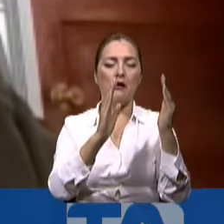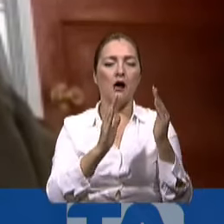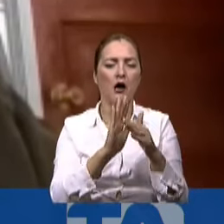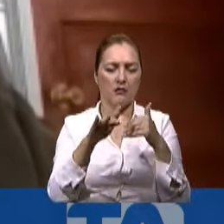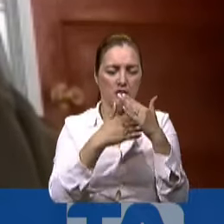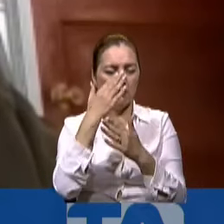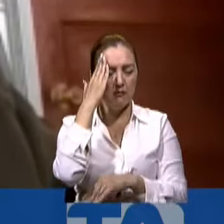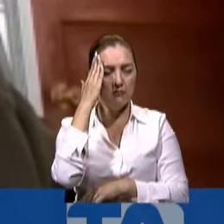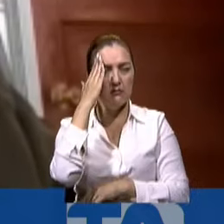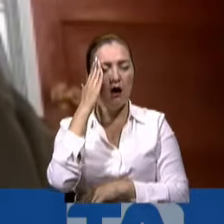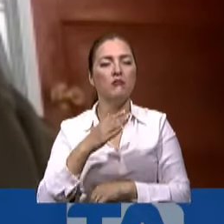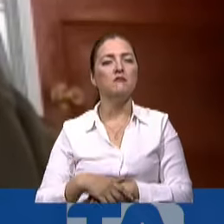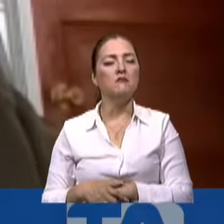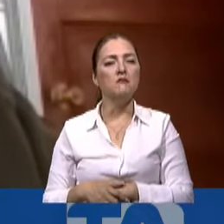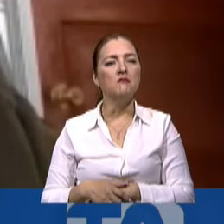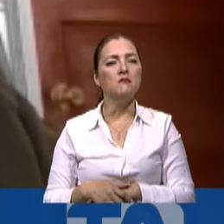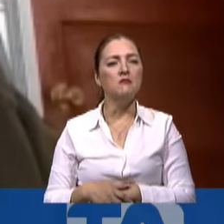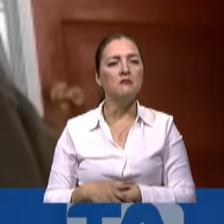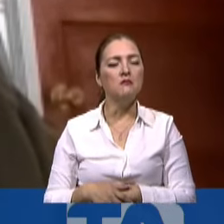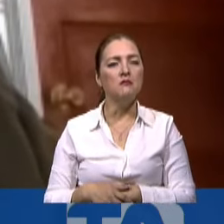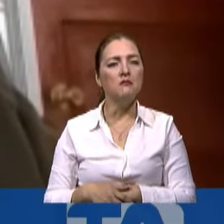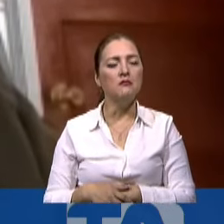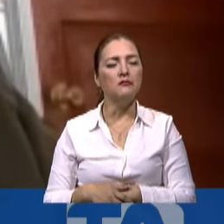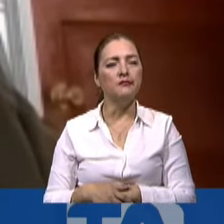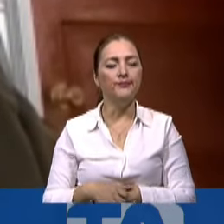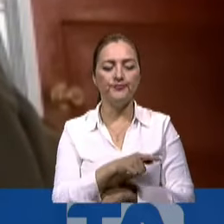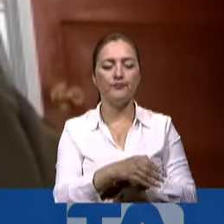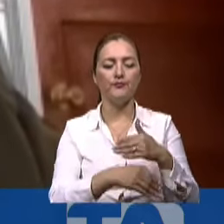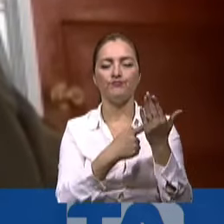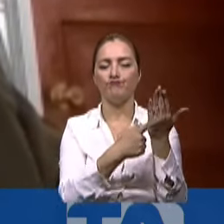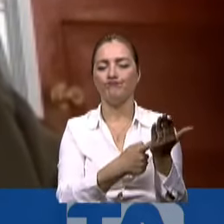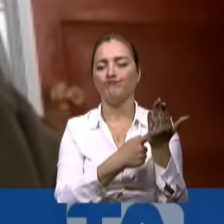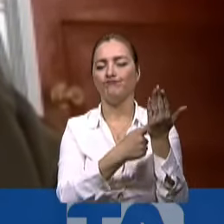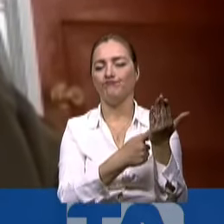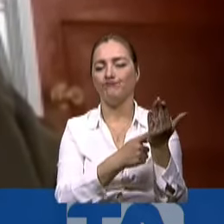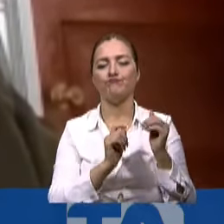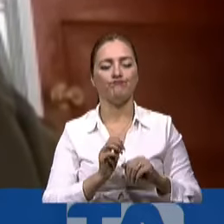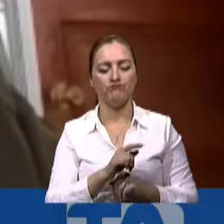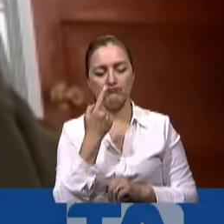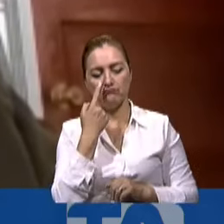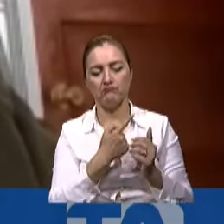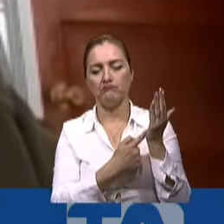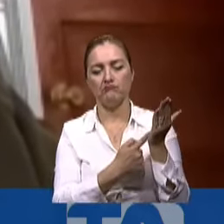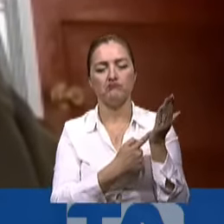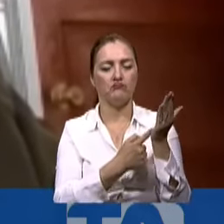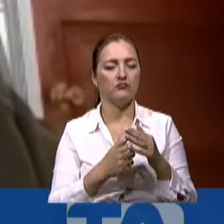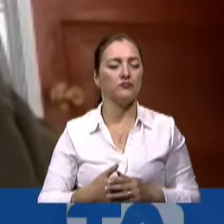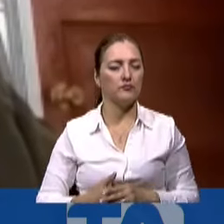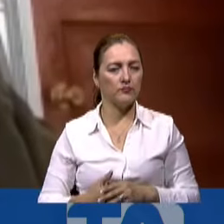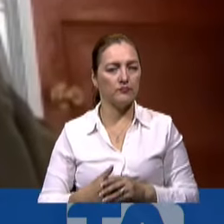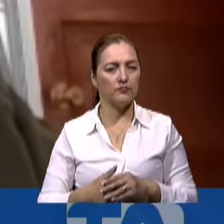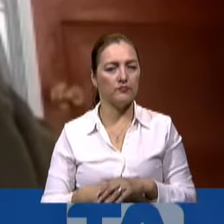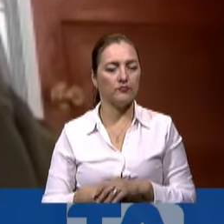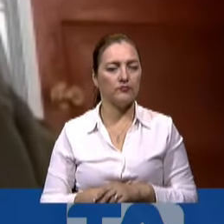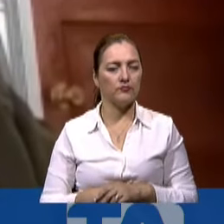conocimiento público. Eso está también en el proceso de análisis, hemos retomado ese análisis, ¿no?, porque la verdad ha pasado